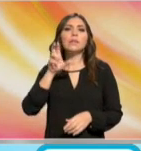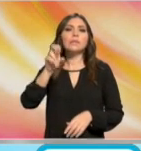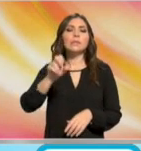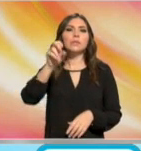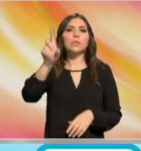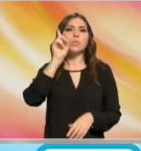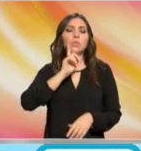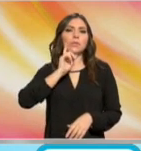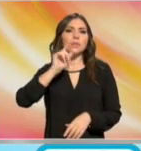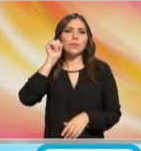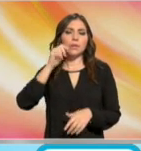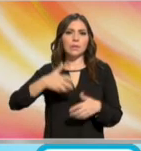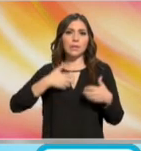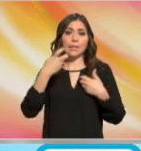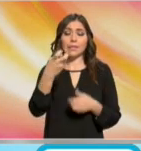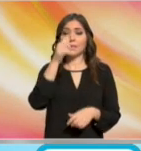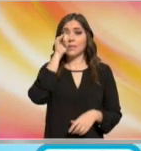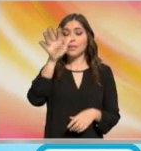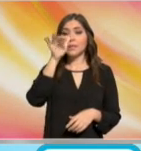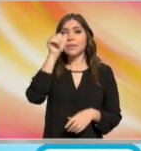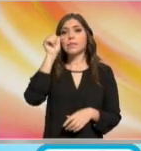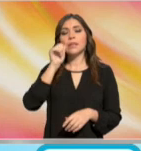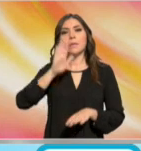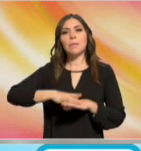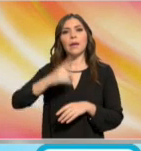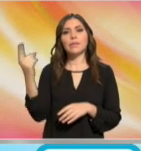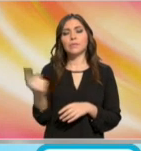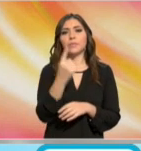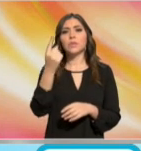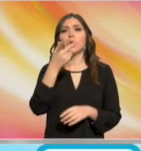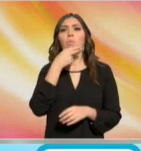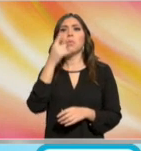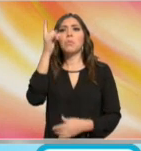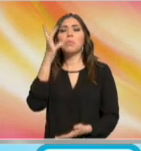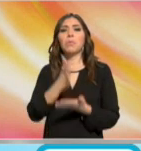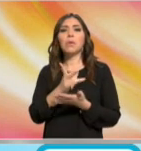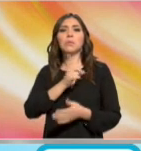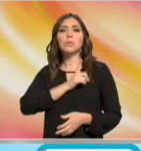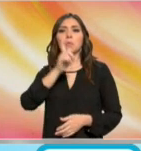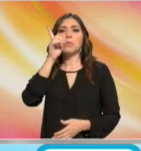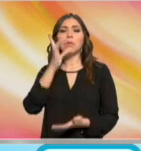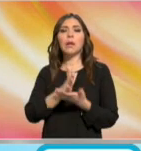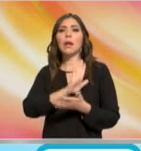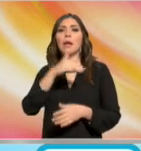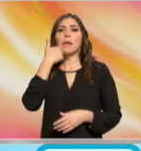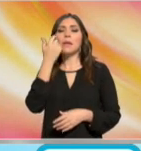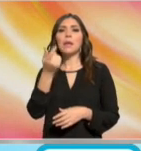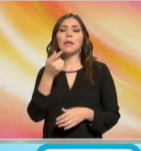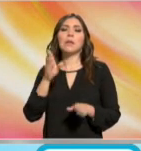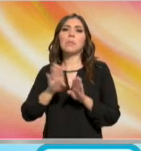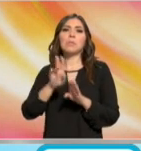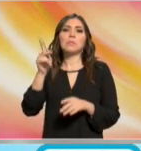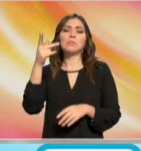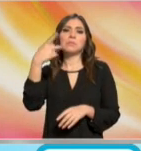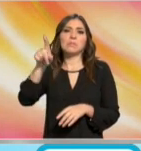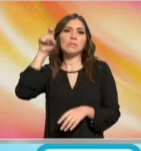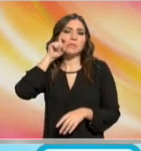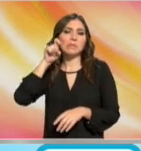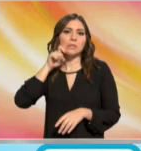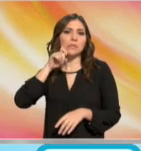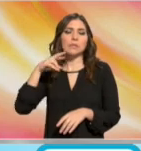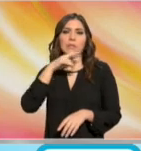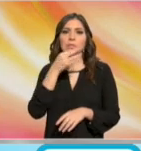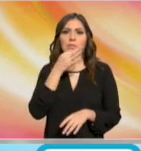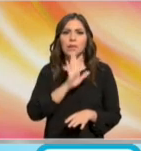constante. Sí, Quizá este es uno de los reclamos más constantes. Él solo quiere eso, él llega y solo me quiere penetrar, y el otro dice, pues es que ella, ¿qué le